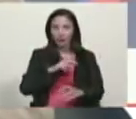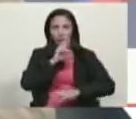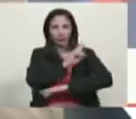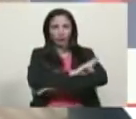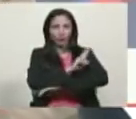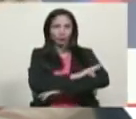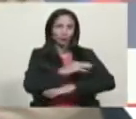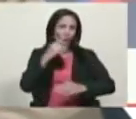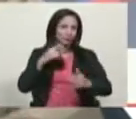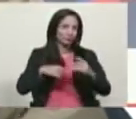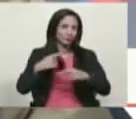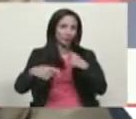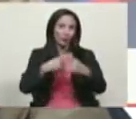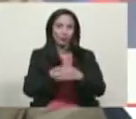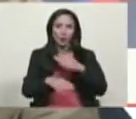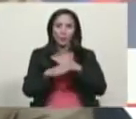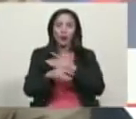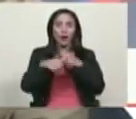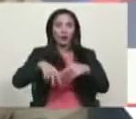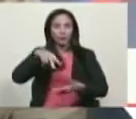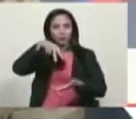aquí estamos, pues, de pie,